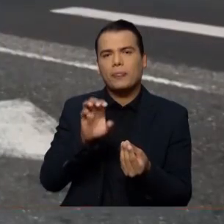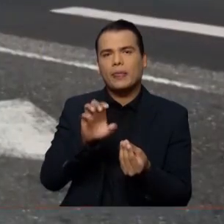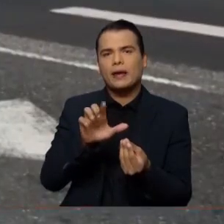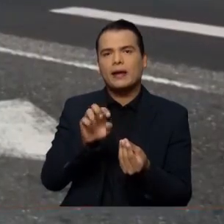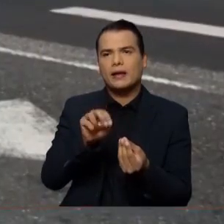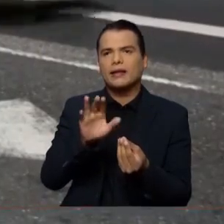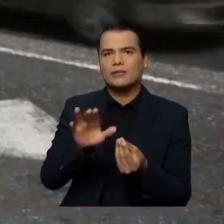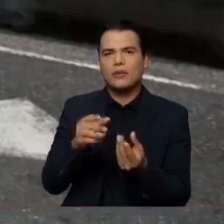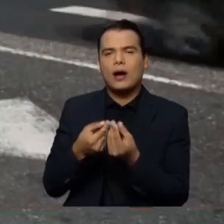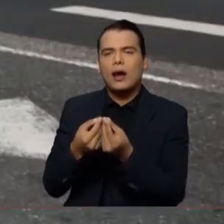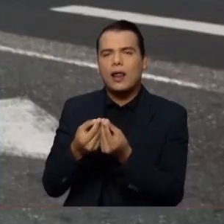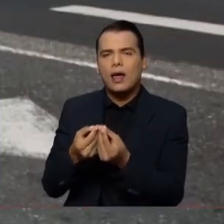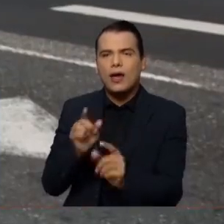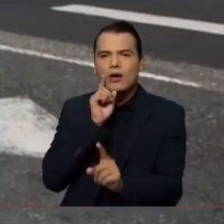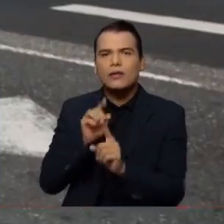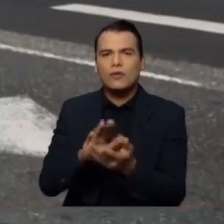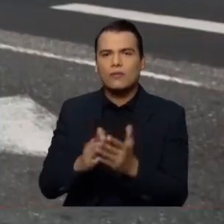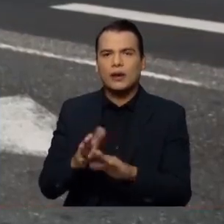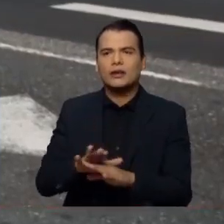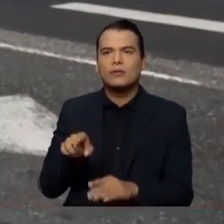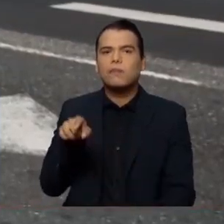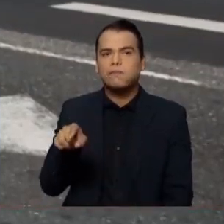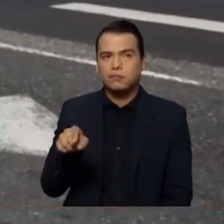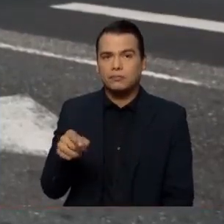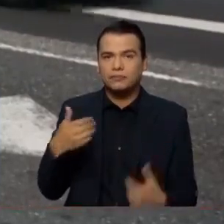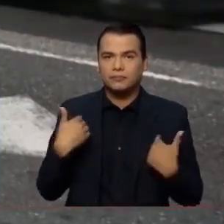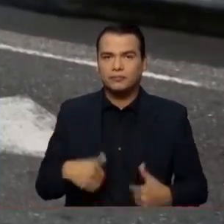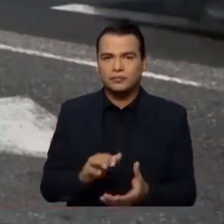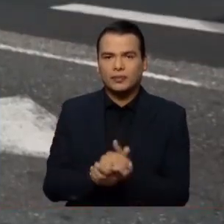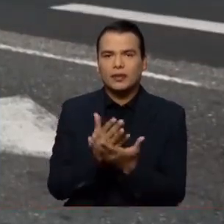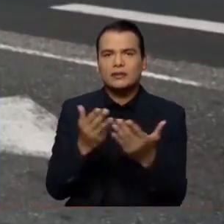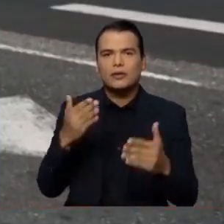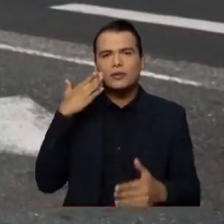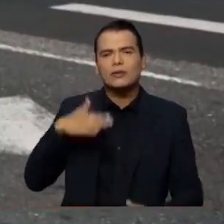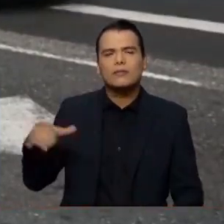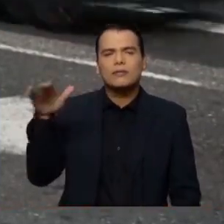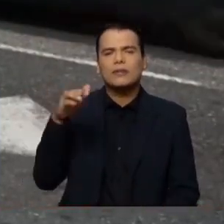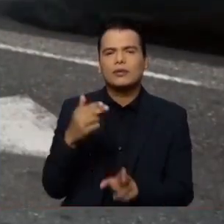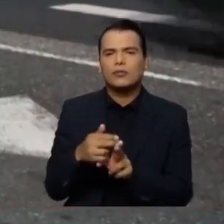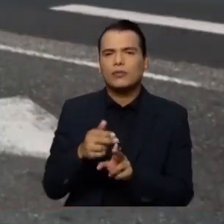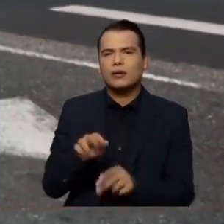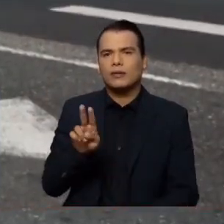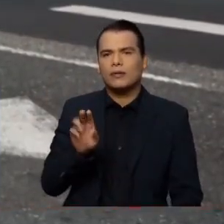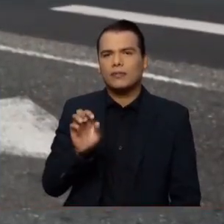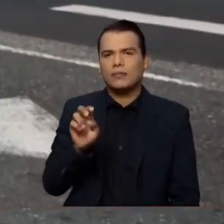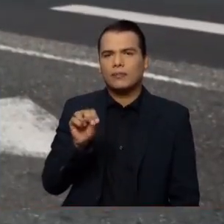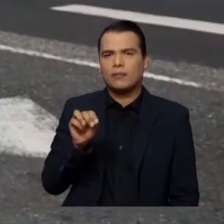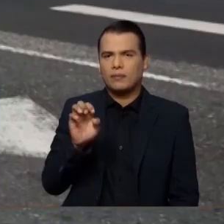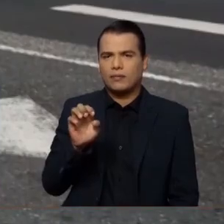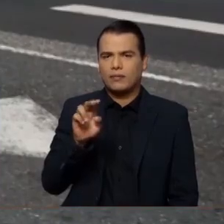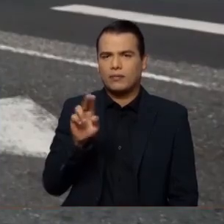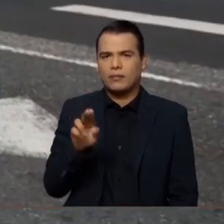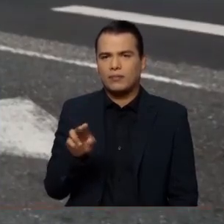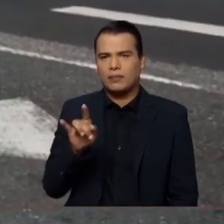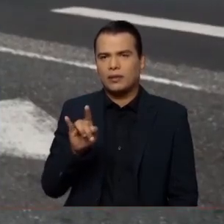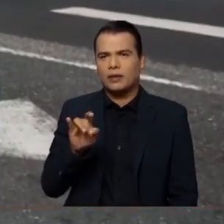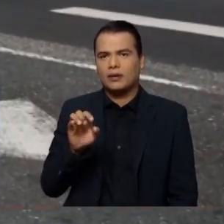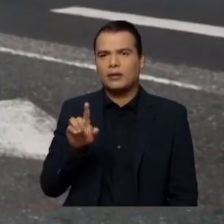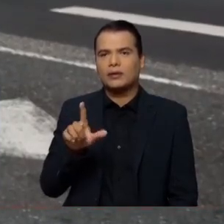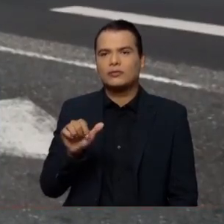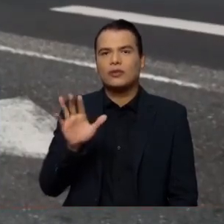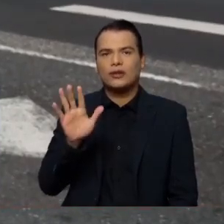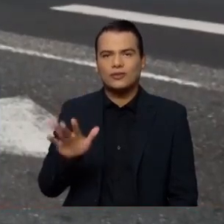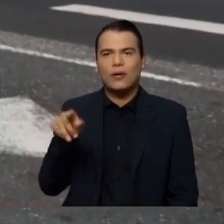Hola, ¿qué tal? Los estoy saludando desde la emblemática y mítica Plaza Venezuela aquí en Caracas. Hoy las